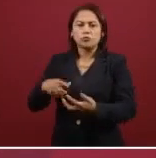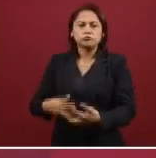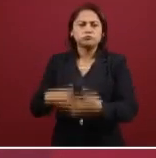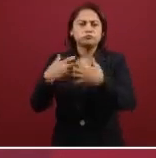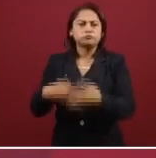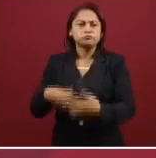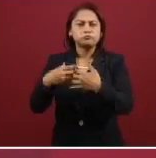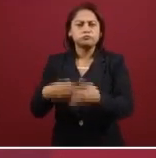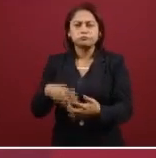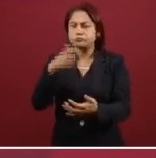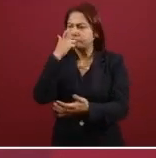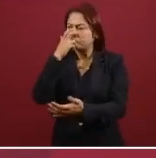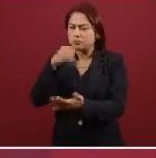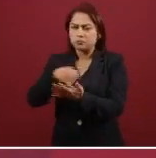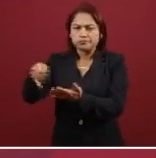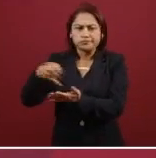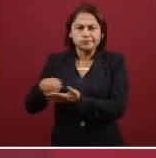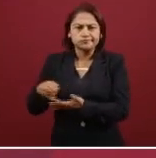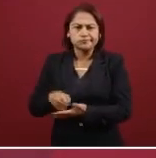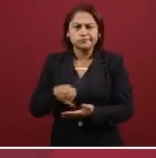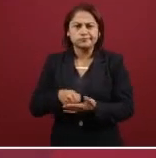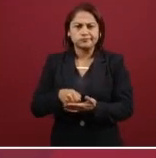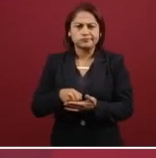deuda pública.